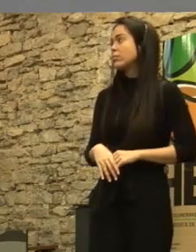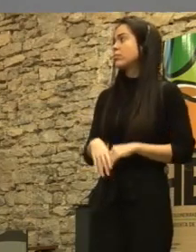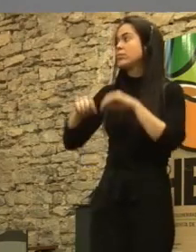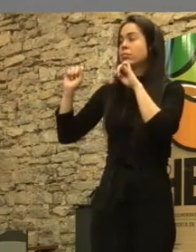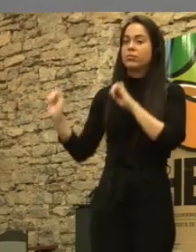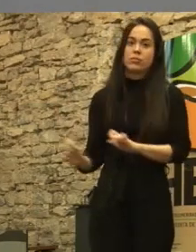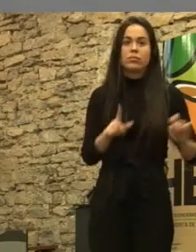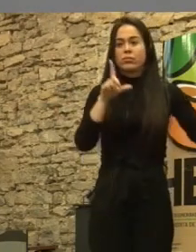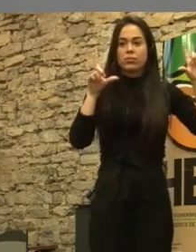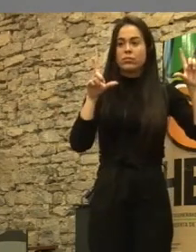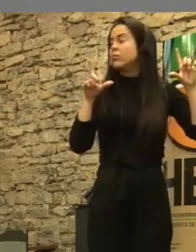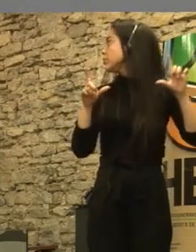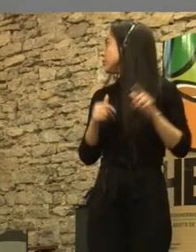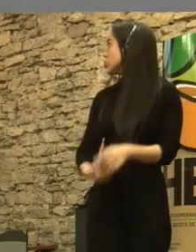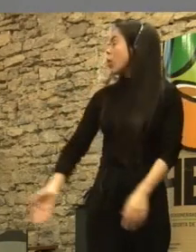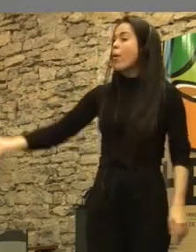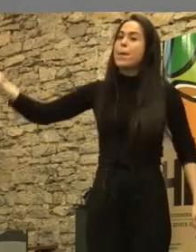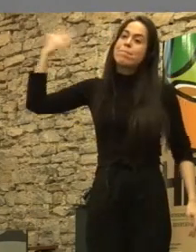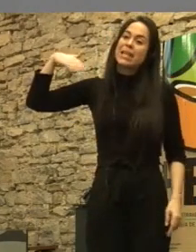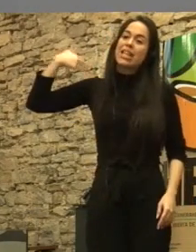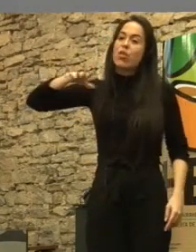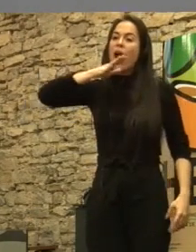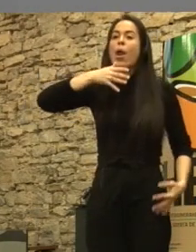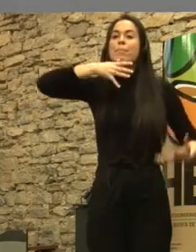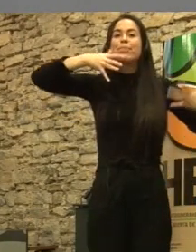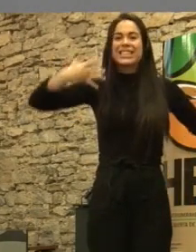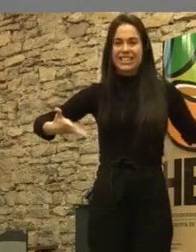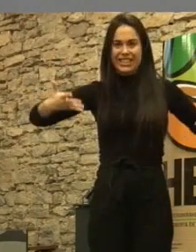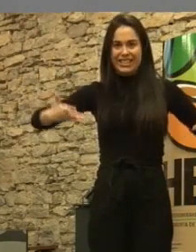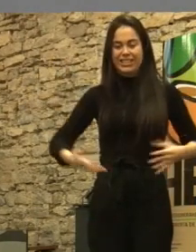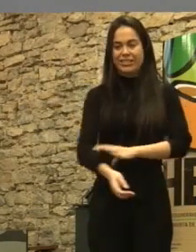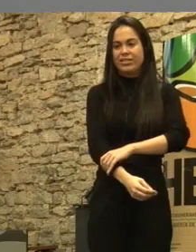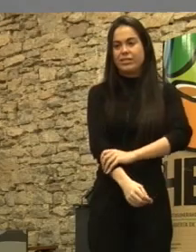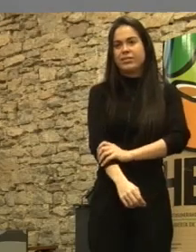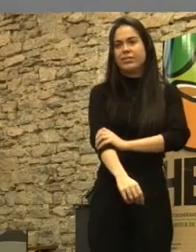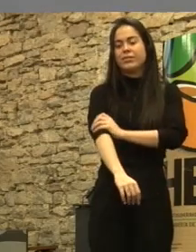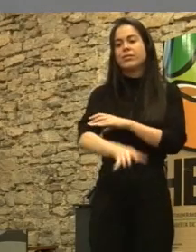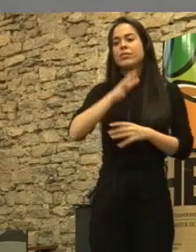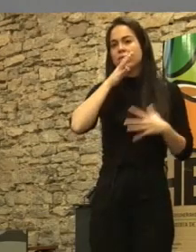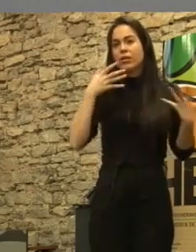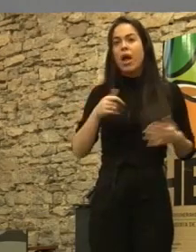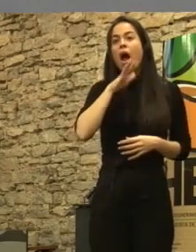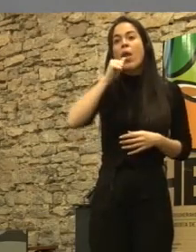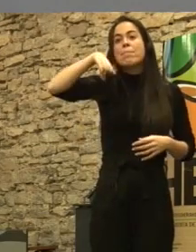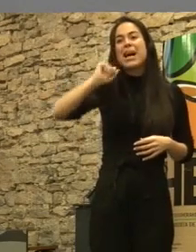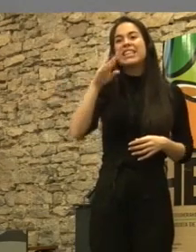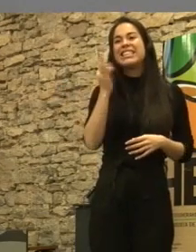pasado esto, que es un poco como el pasado, ahora venimos al presente. El presente, ahora estoy trabajando en